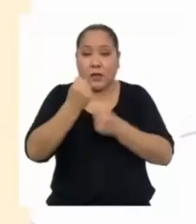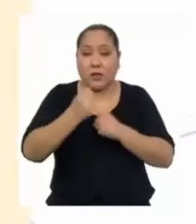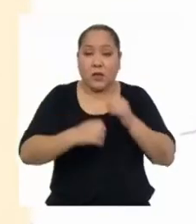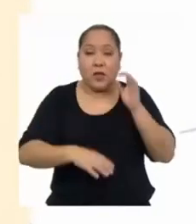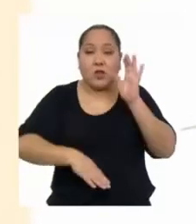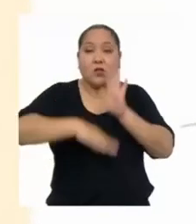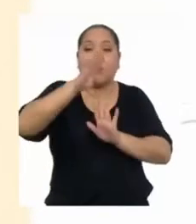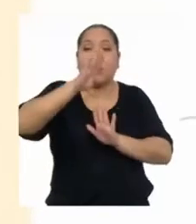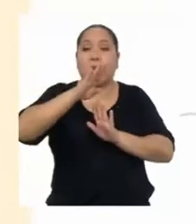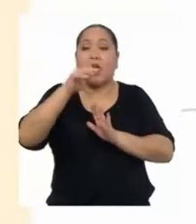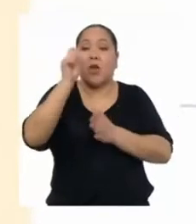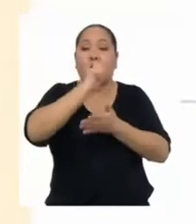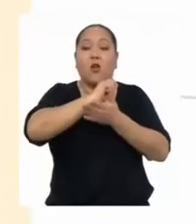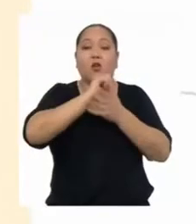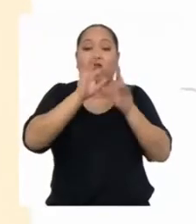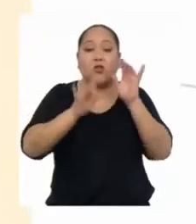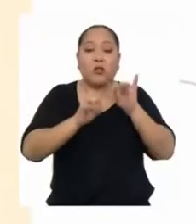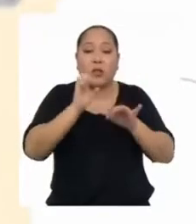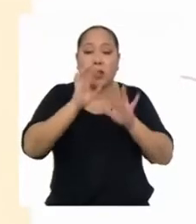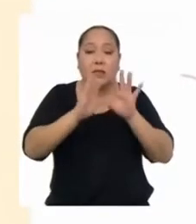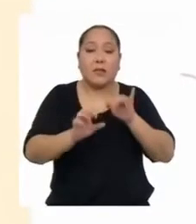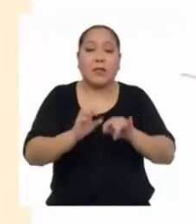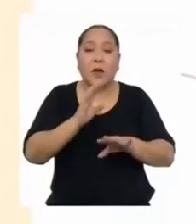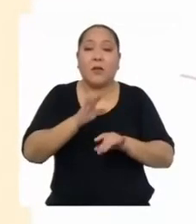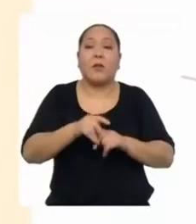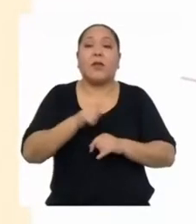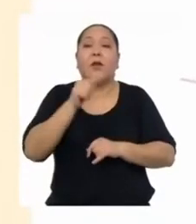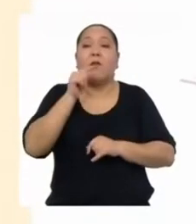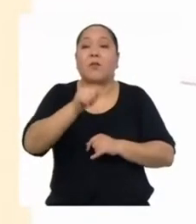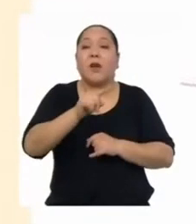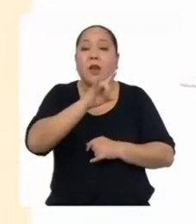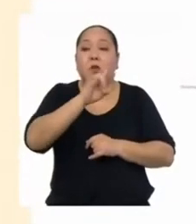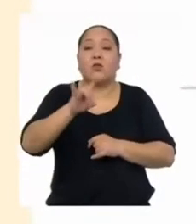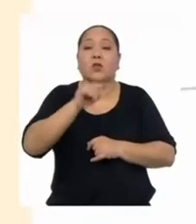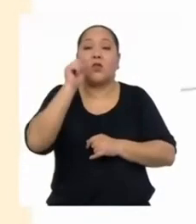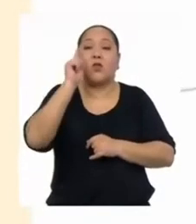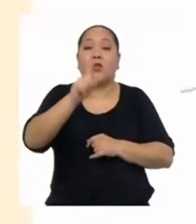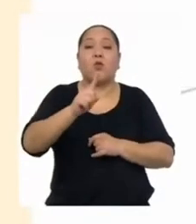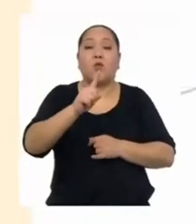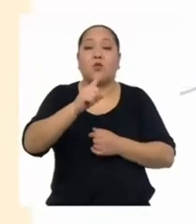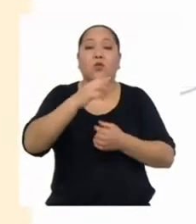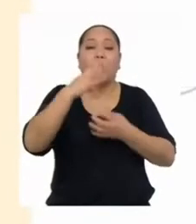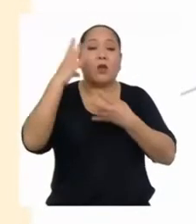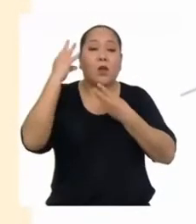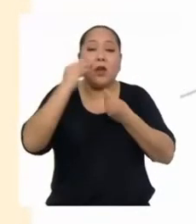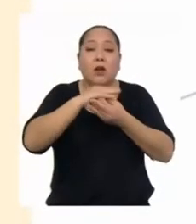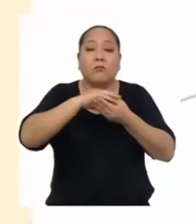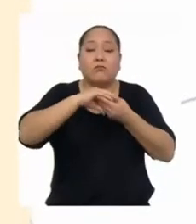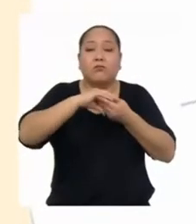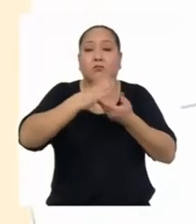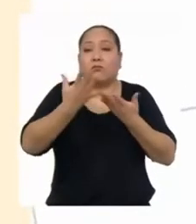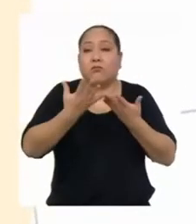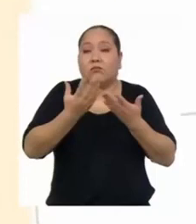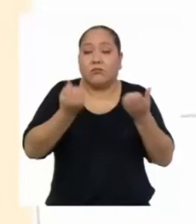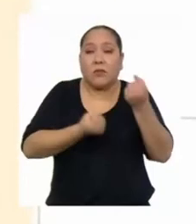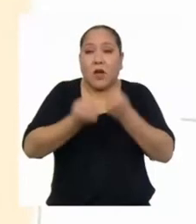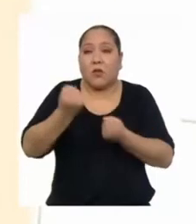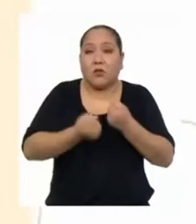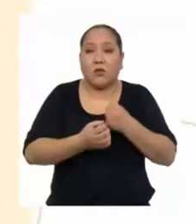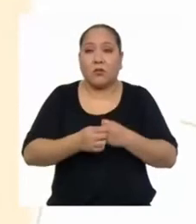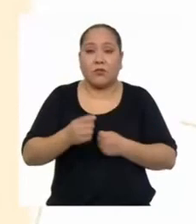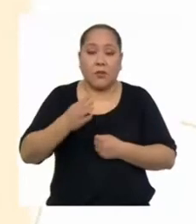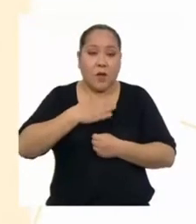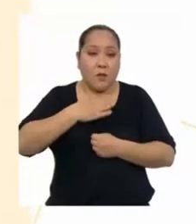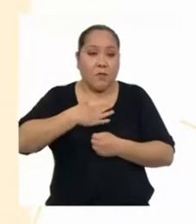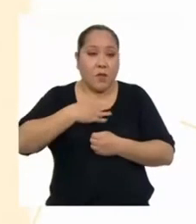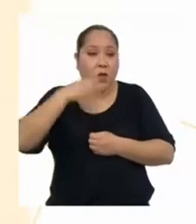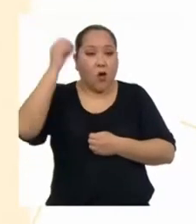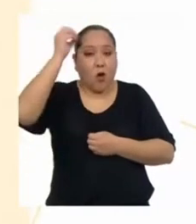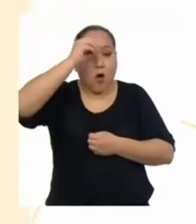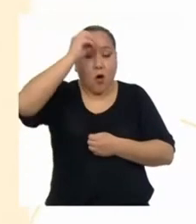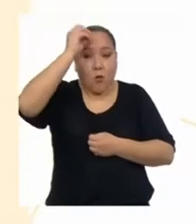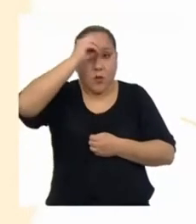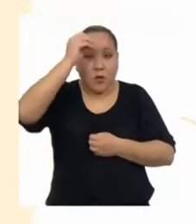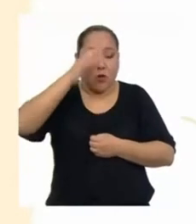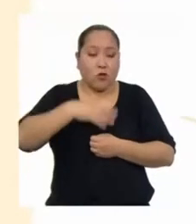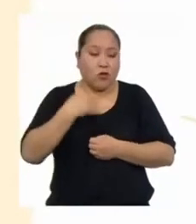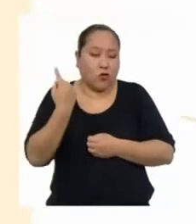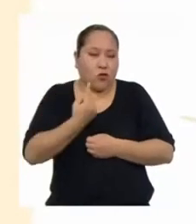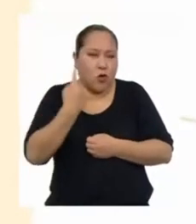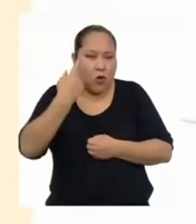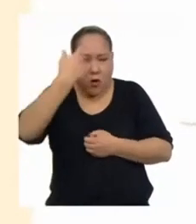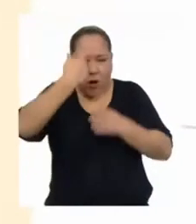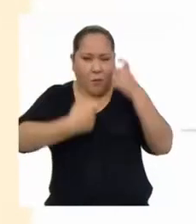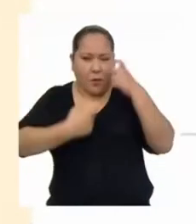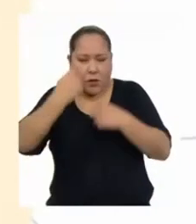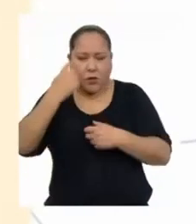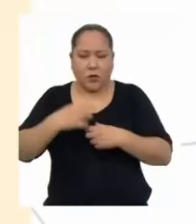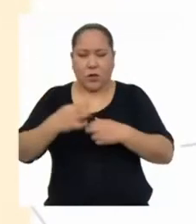necesarios para hacer uso de un vehículo. En mi humilde opinión, no solo los ciudadanos tenemos gran responsabilidad en